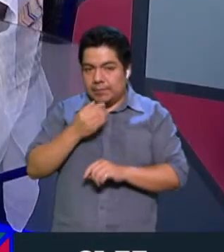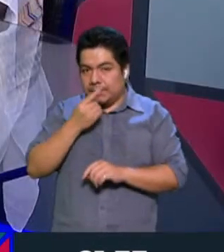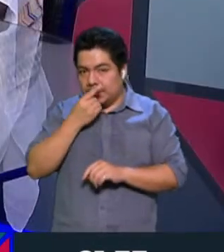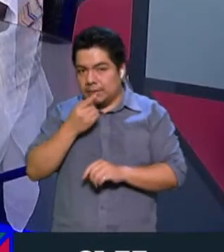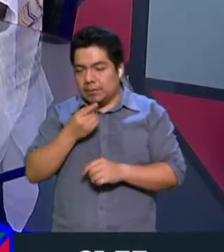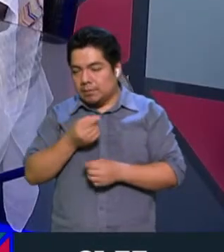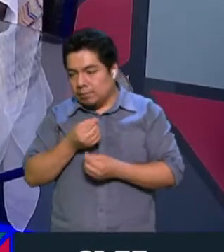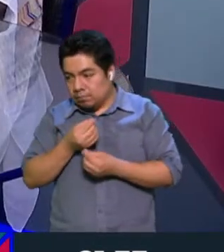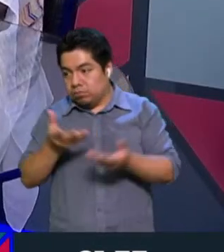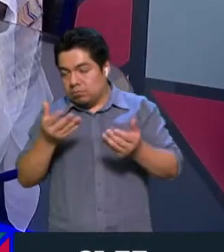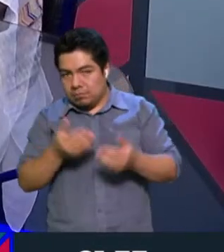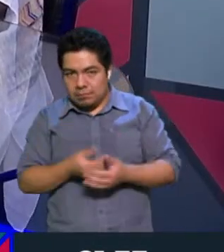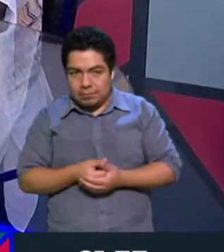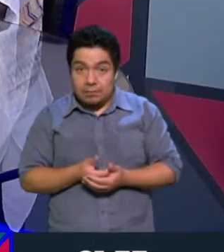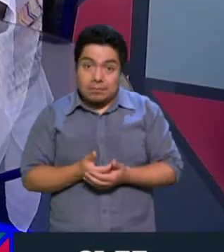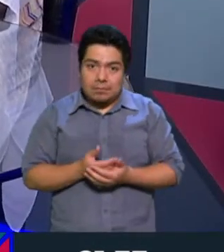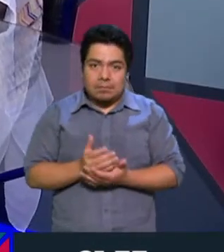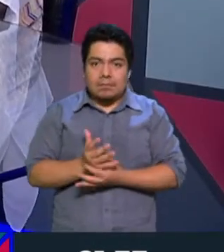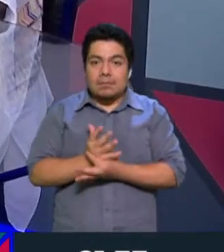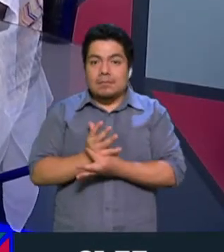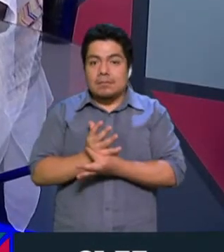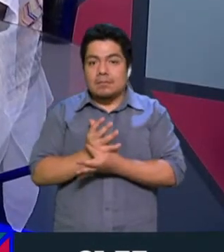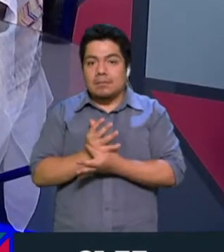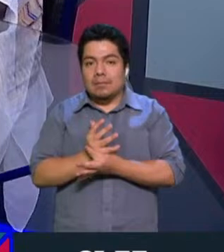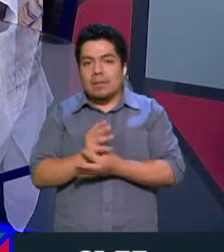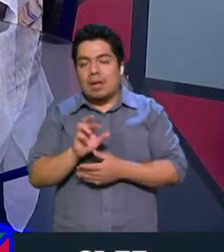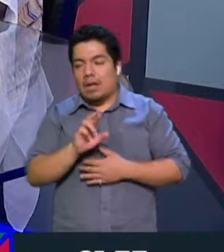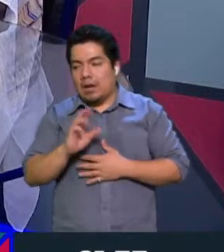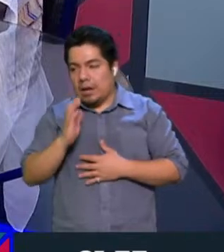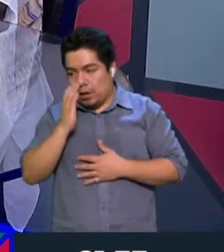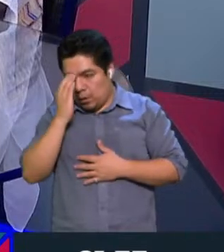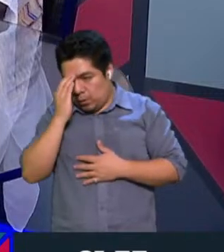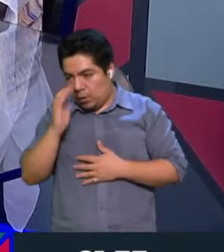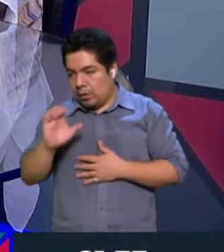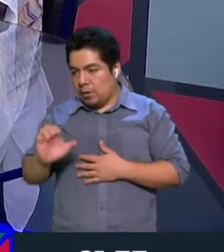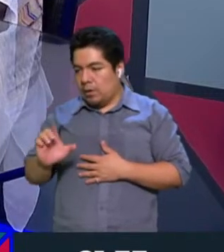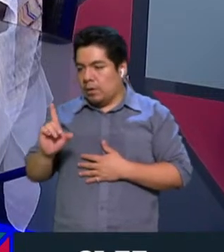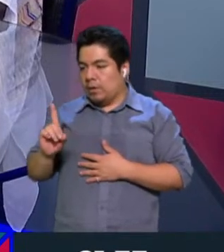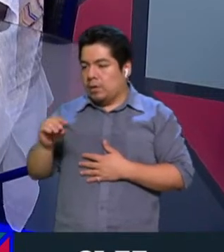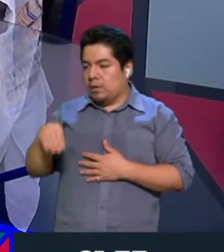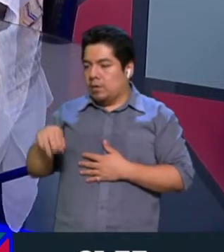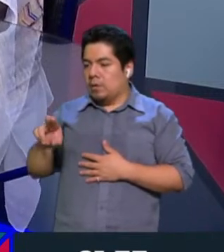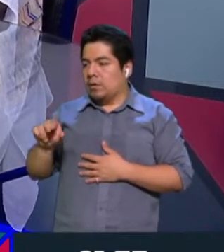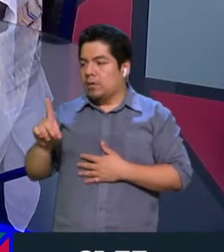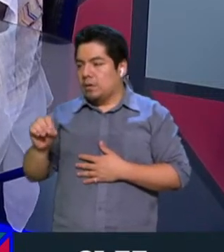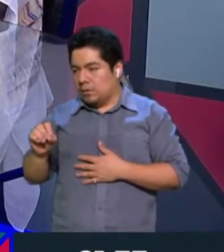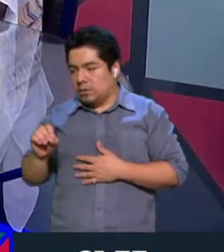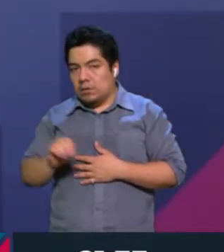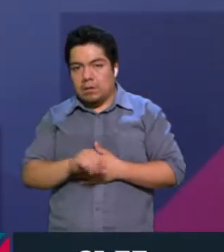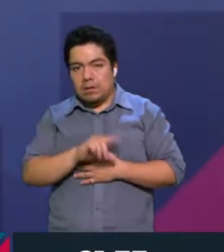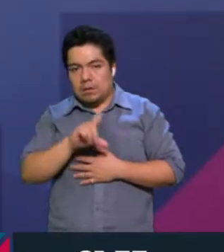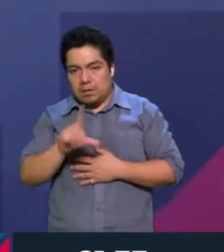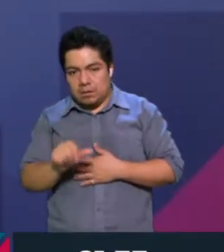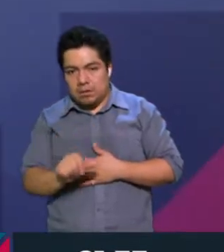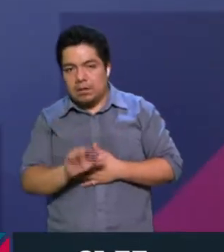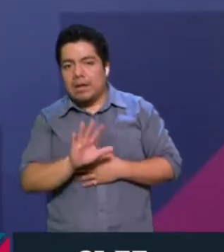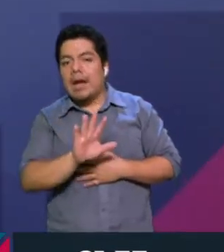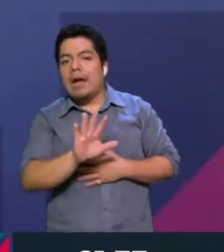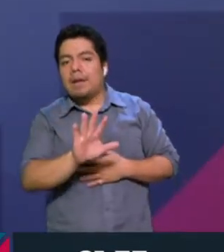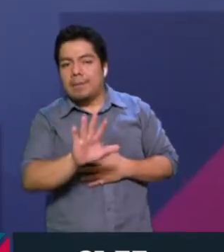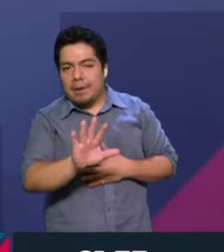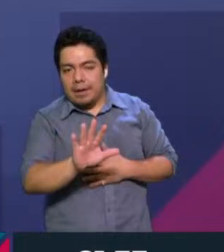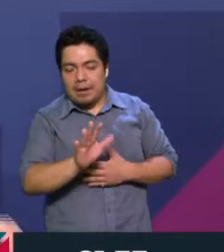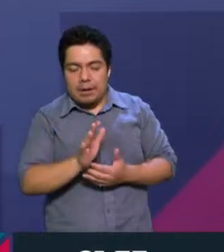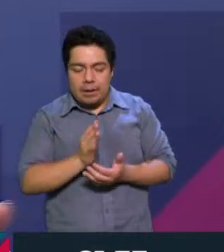fue de bocón, ¿no? Diciendo que reconocían, y ahora sí que 3 doritos después, a ver, estamos en sana prudencia,